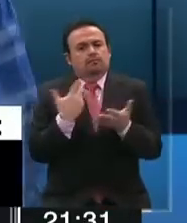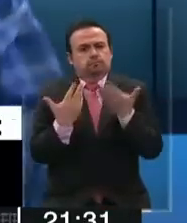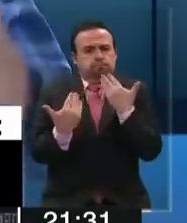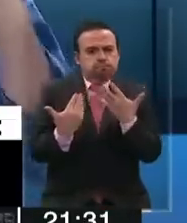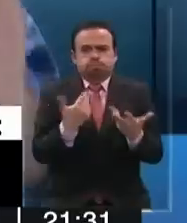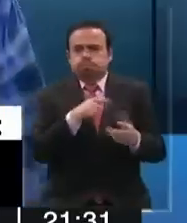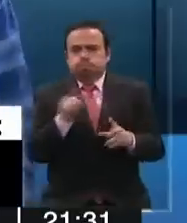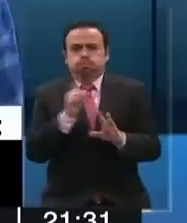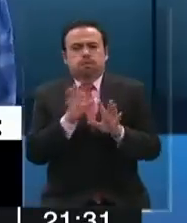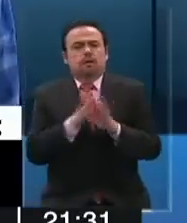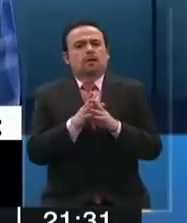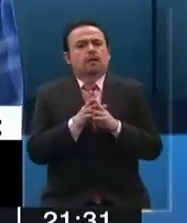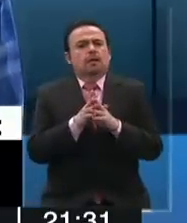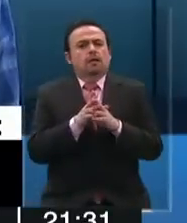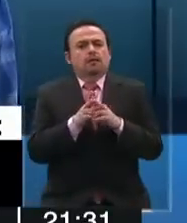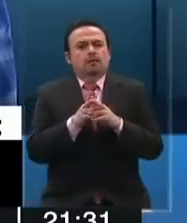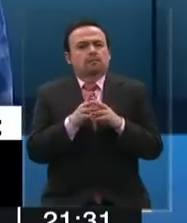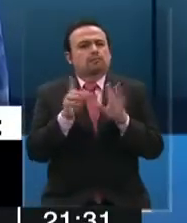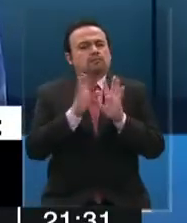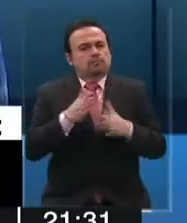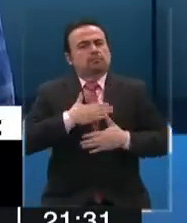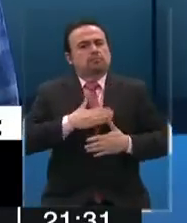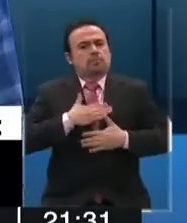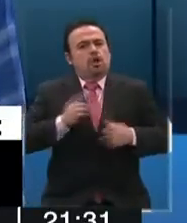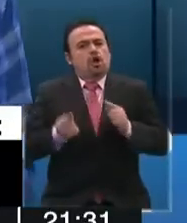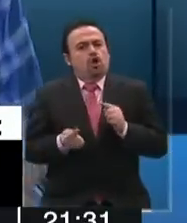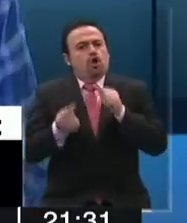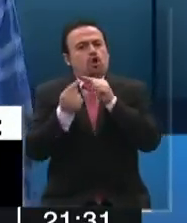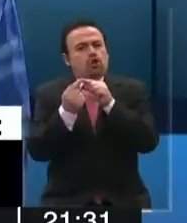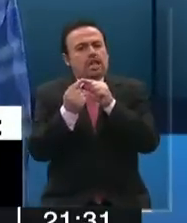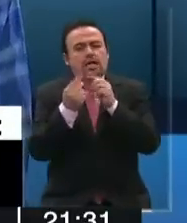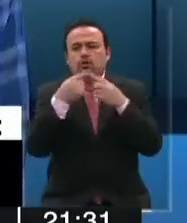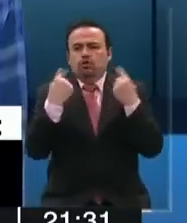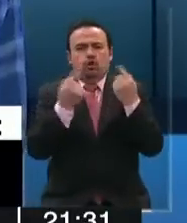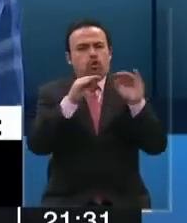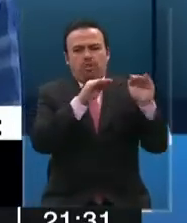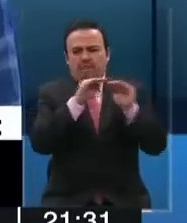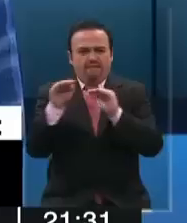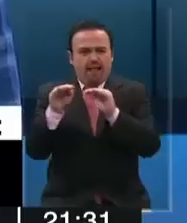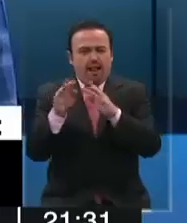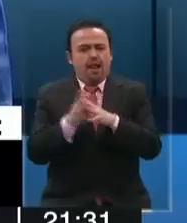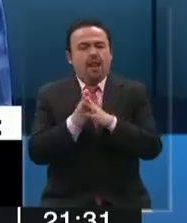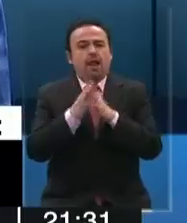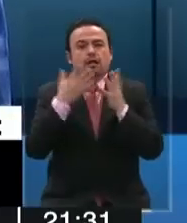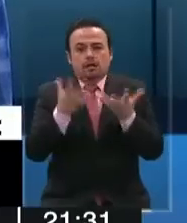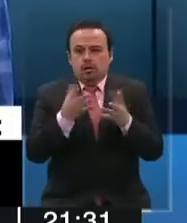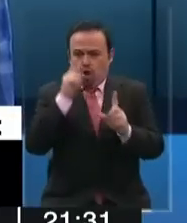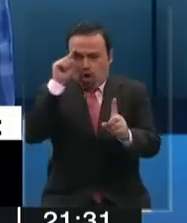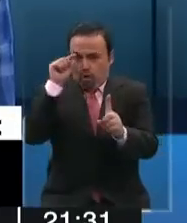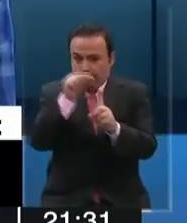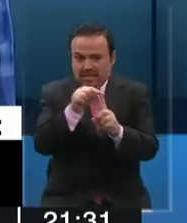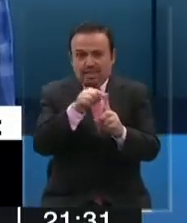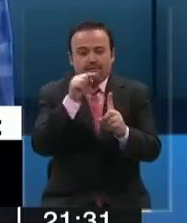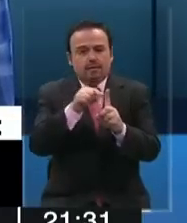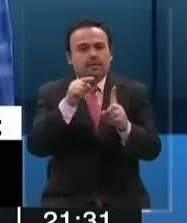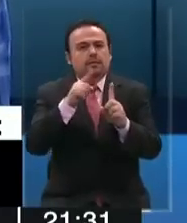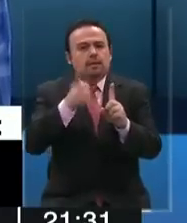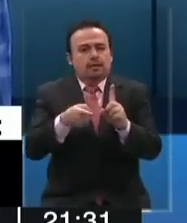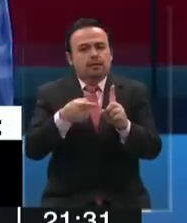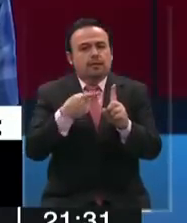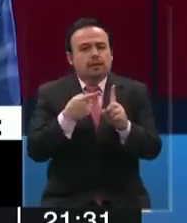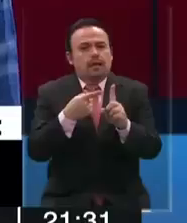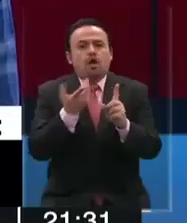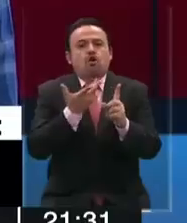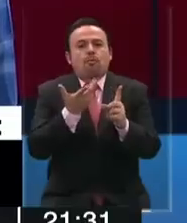sin estridencia contactos a todos los niveles con el propósito de ir tomándole el